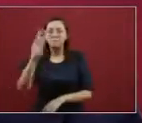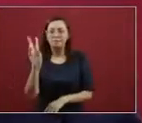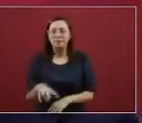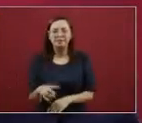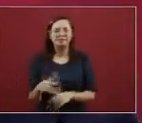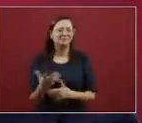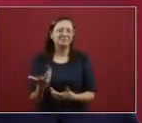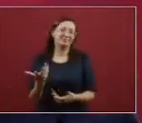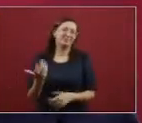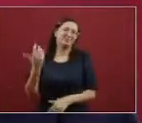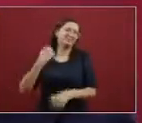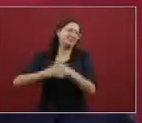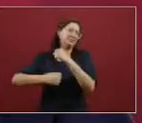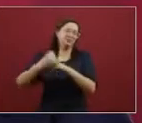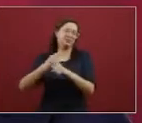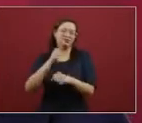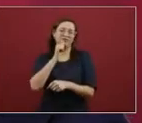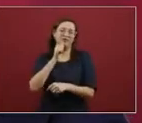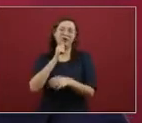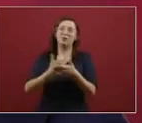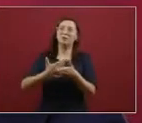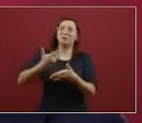1850 aproximadamente